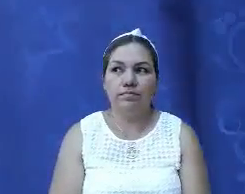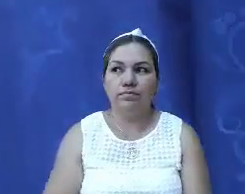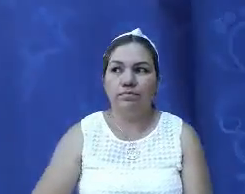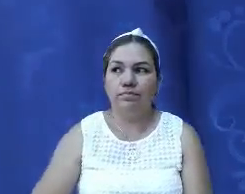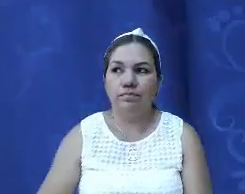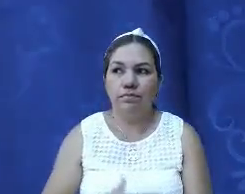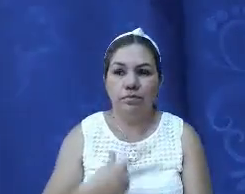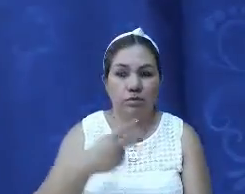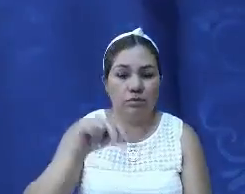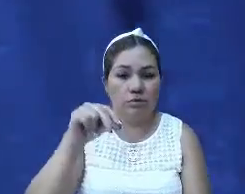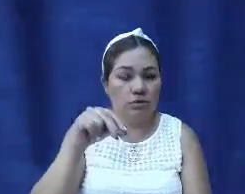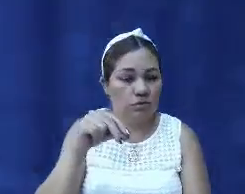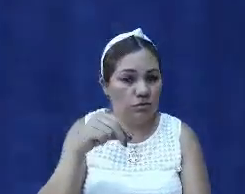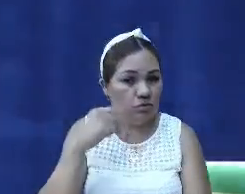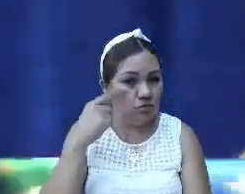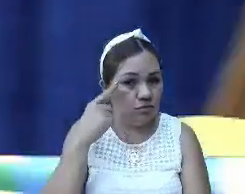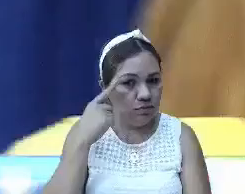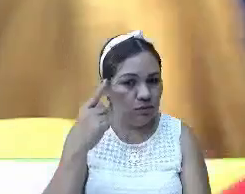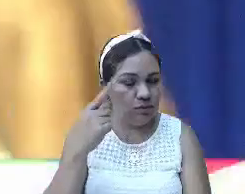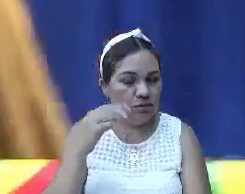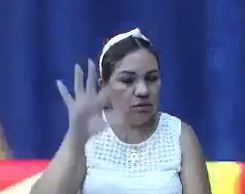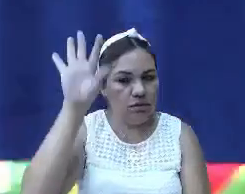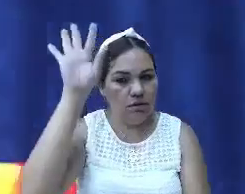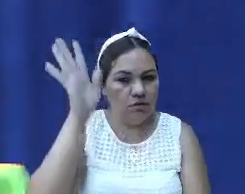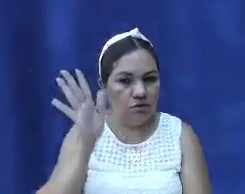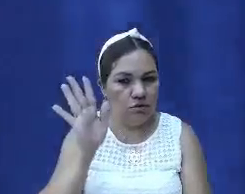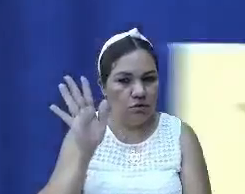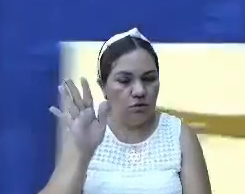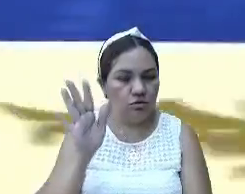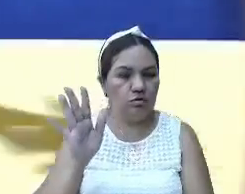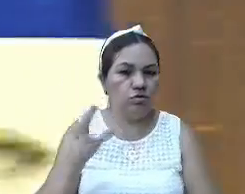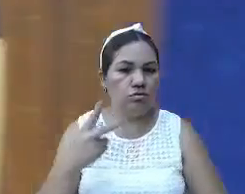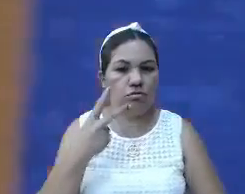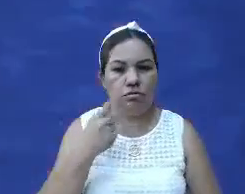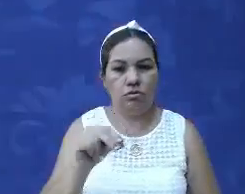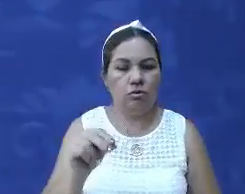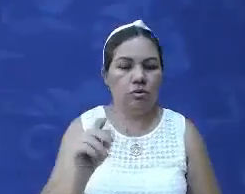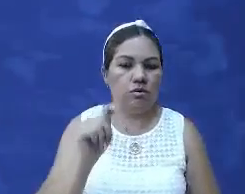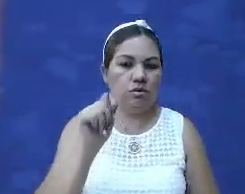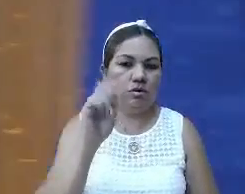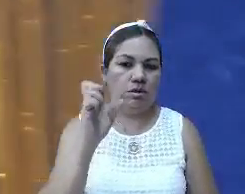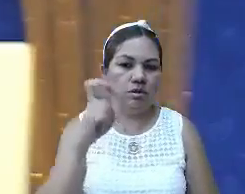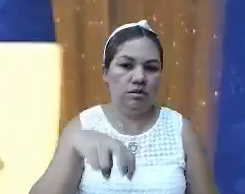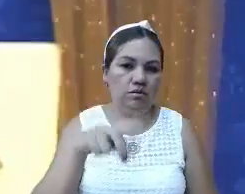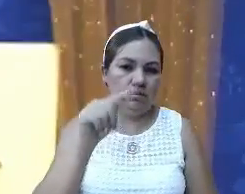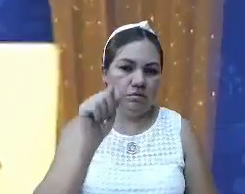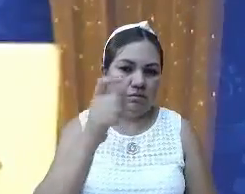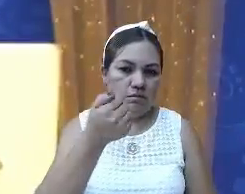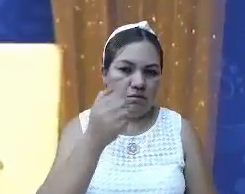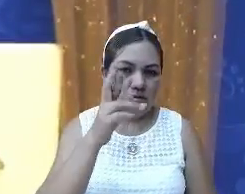No esté tentándole a Dios. No le tiente a Dios.